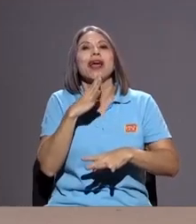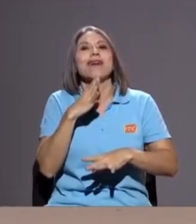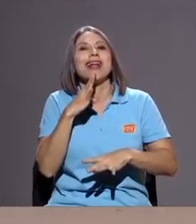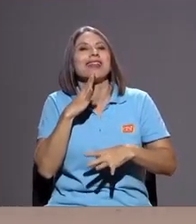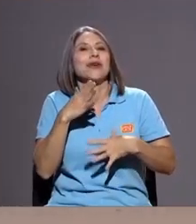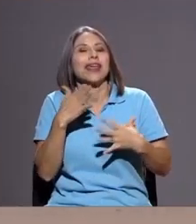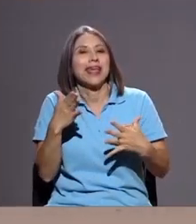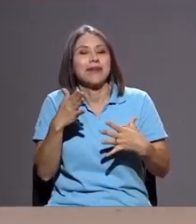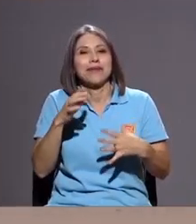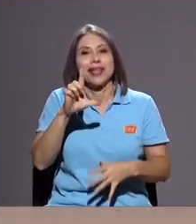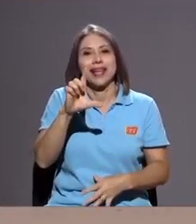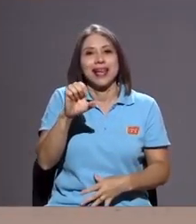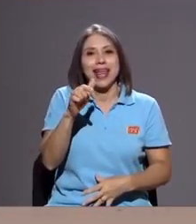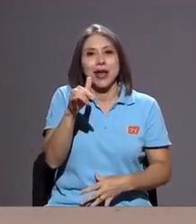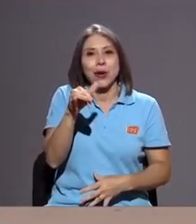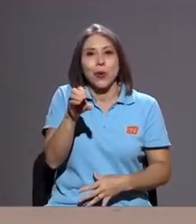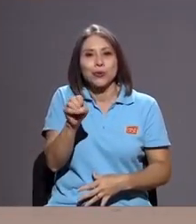que ignoramos